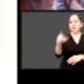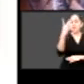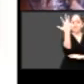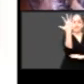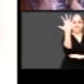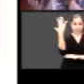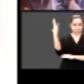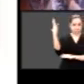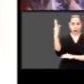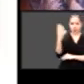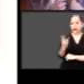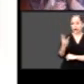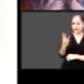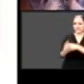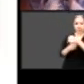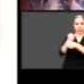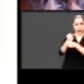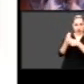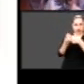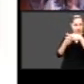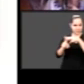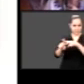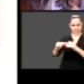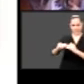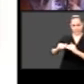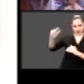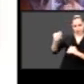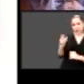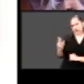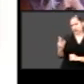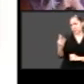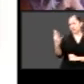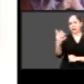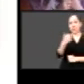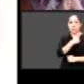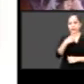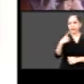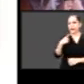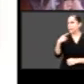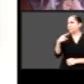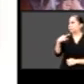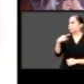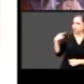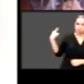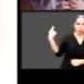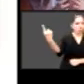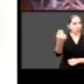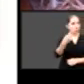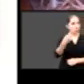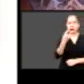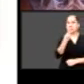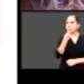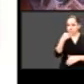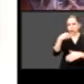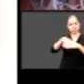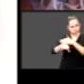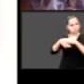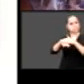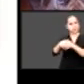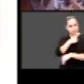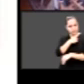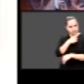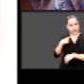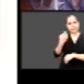niños deben acudir y estar inscritos en un preescolar la responsabilidad de